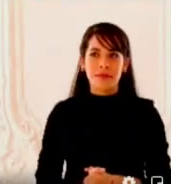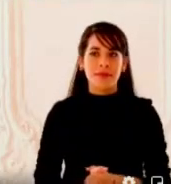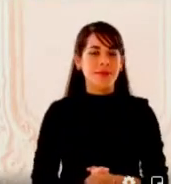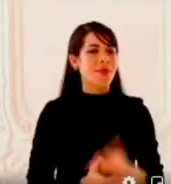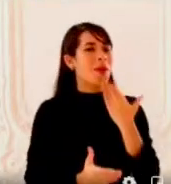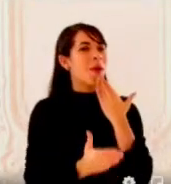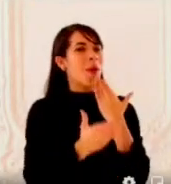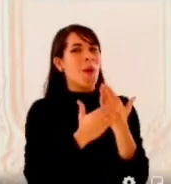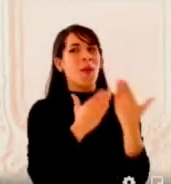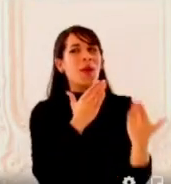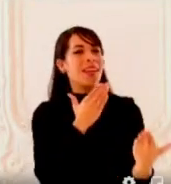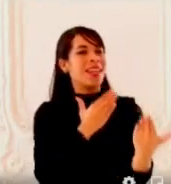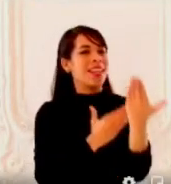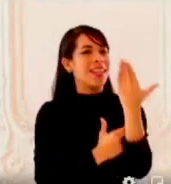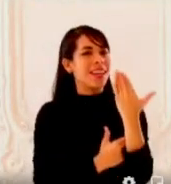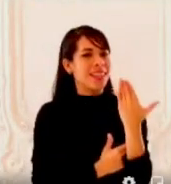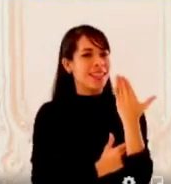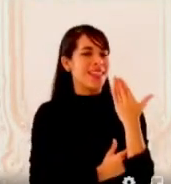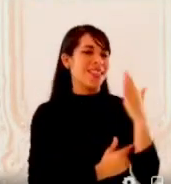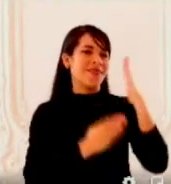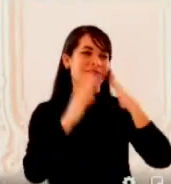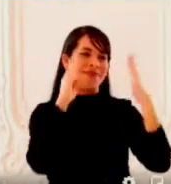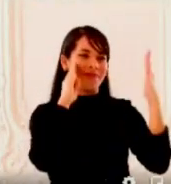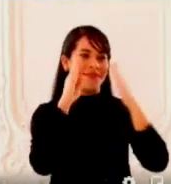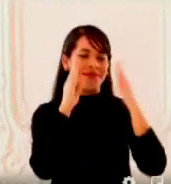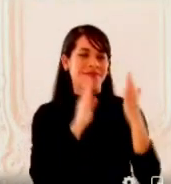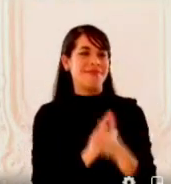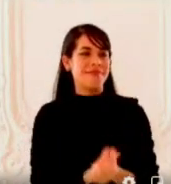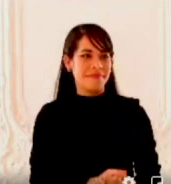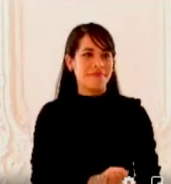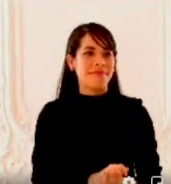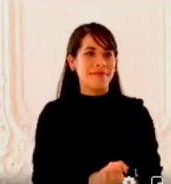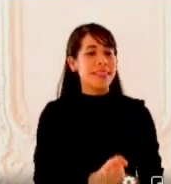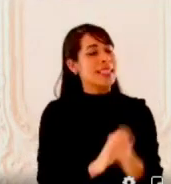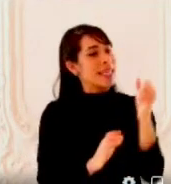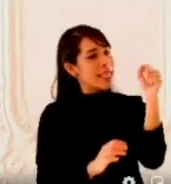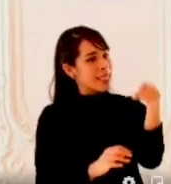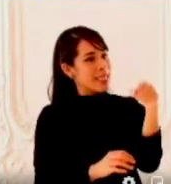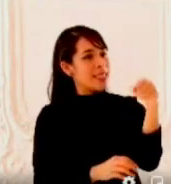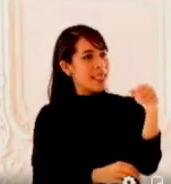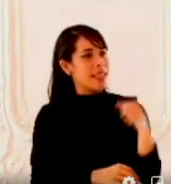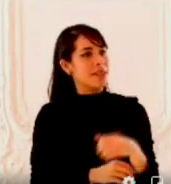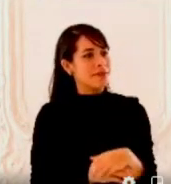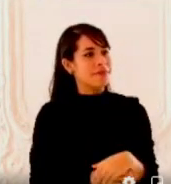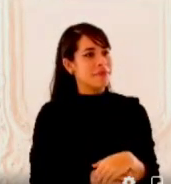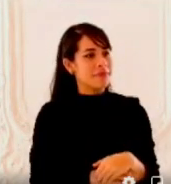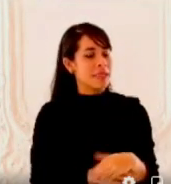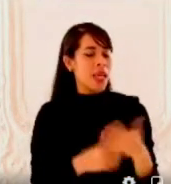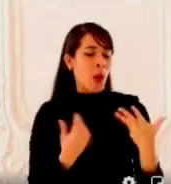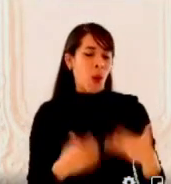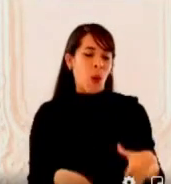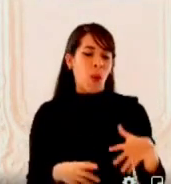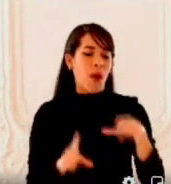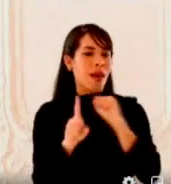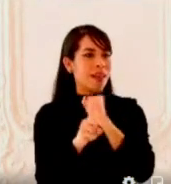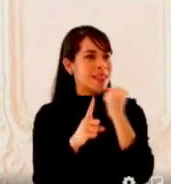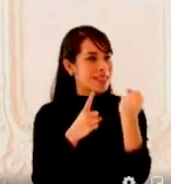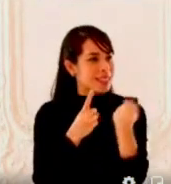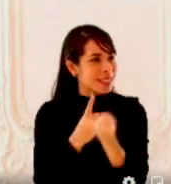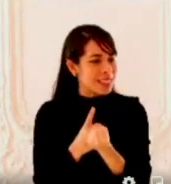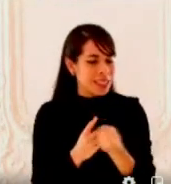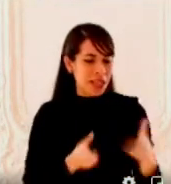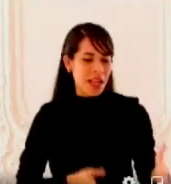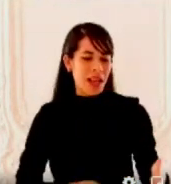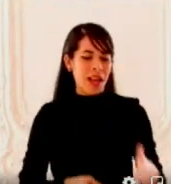Buenos días, Normando. Muchos saludos. Sí, Normando, es una situación la iluminación en las